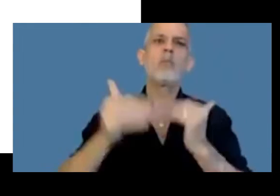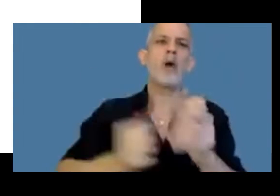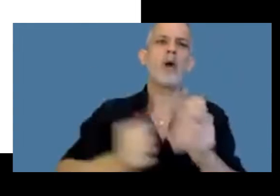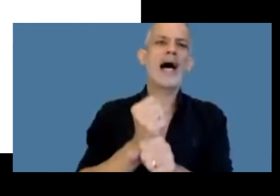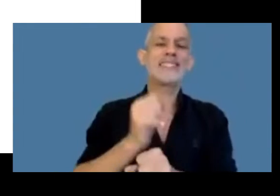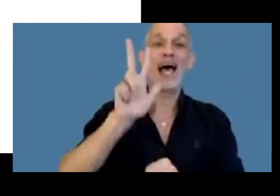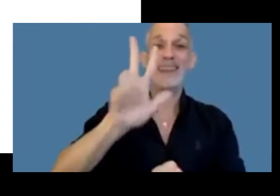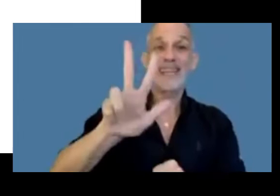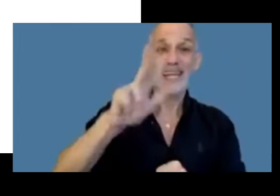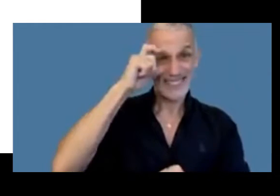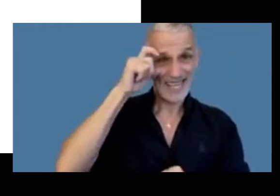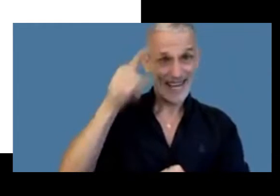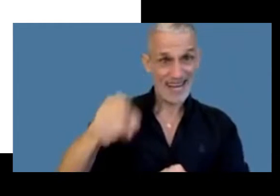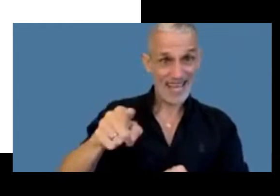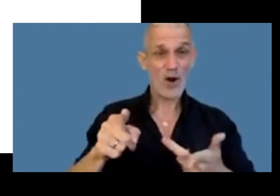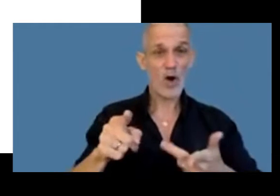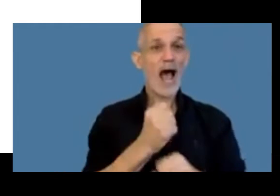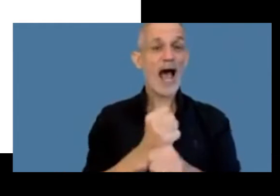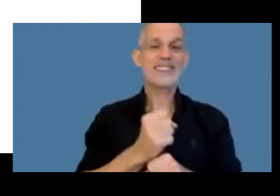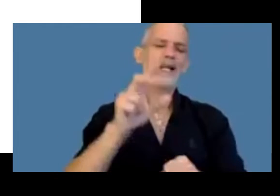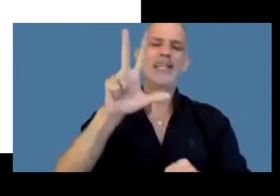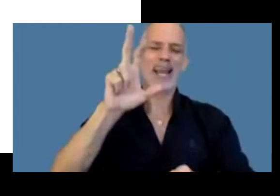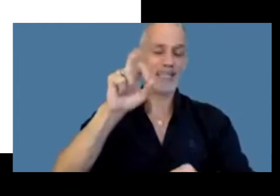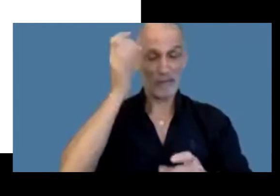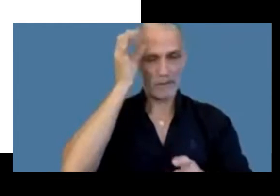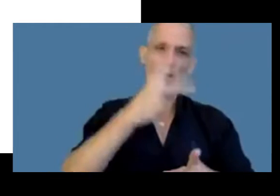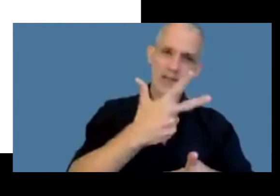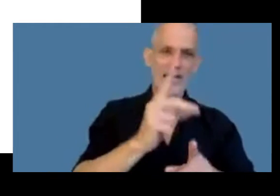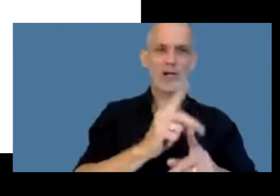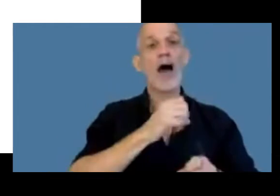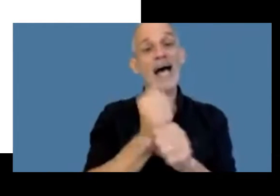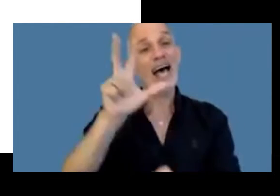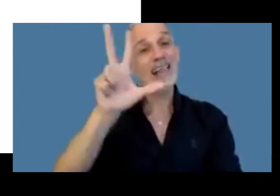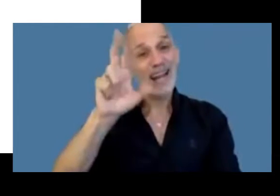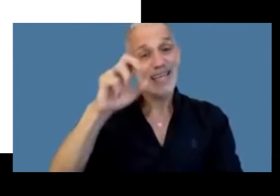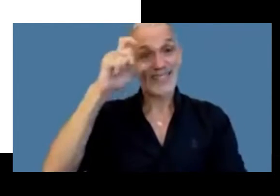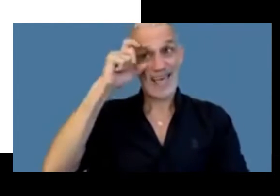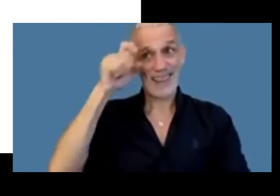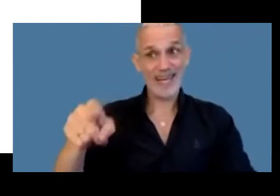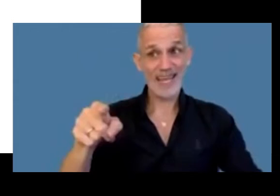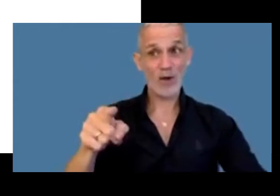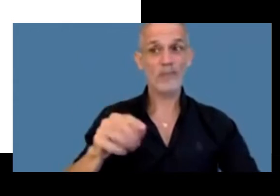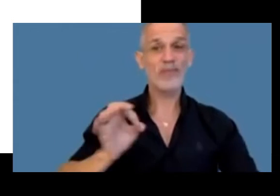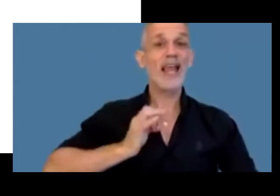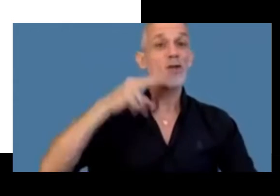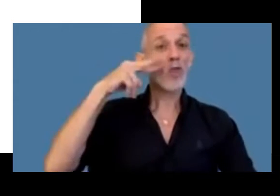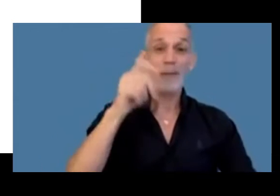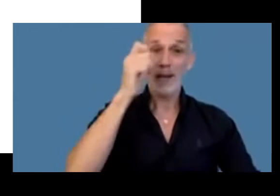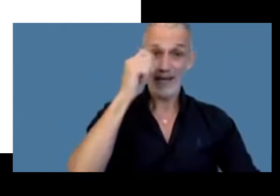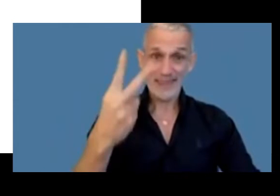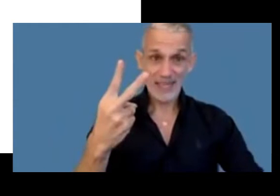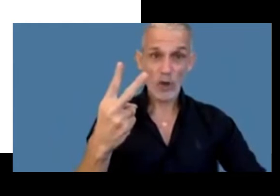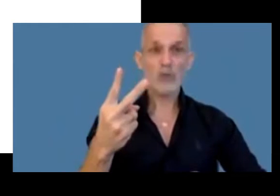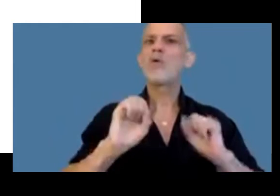de enero, hasta el 30 de enero, perdón, esto quedó mal, es hasta el 30 de enero 2022, la